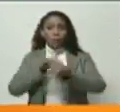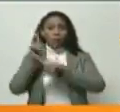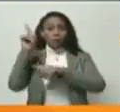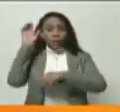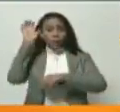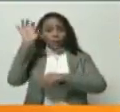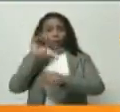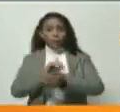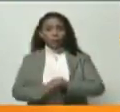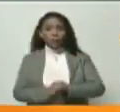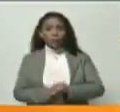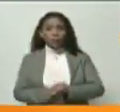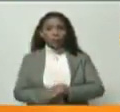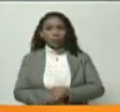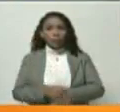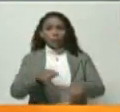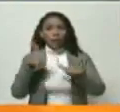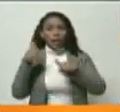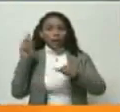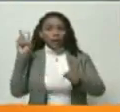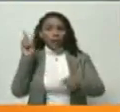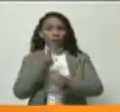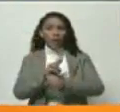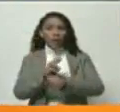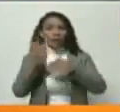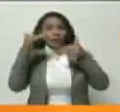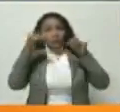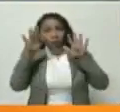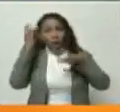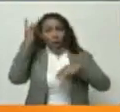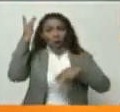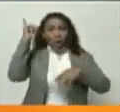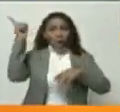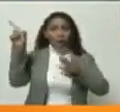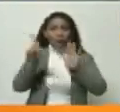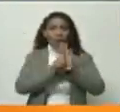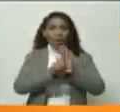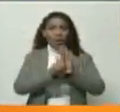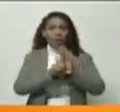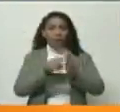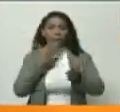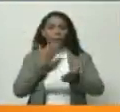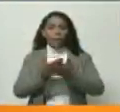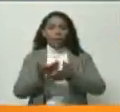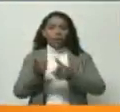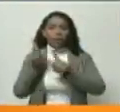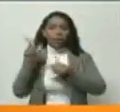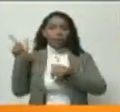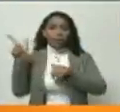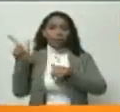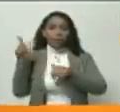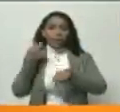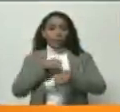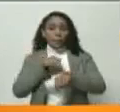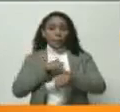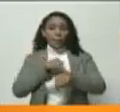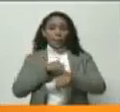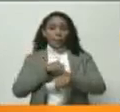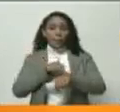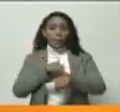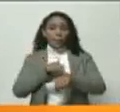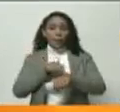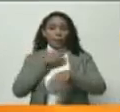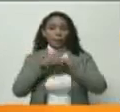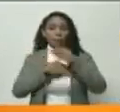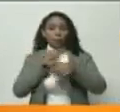Bueno, ellos violaron, según ellos, esa ley y tenían que pedir la autorización y a partir de ese momento, bueno, se